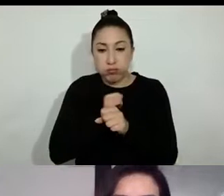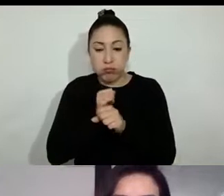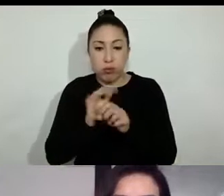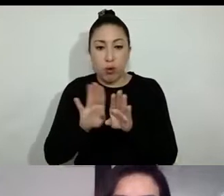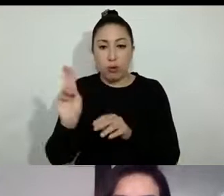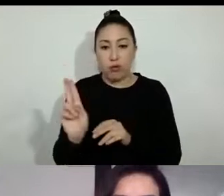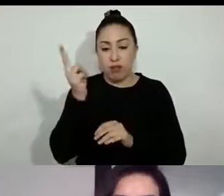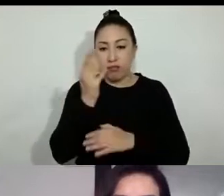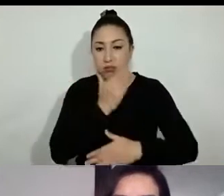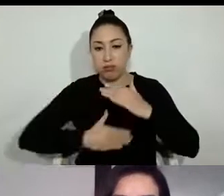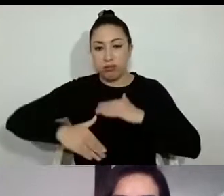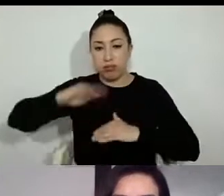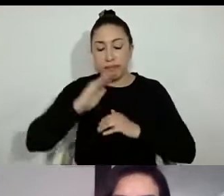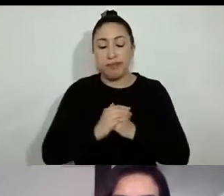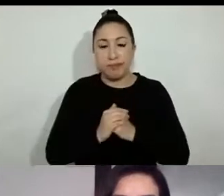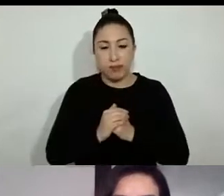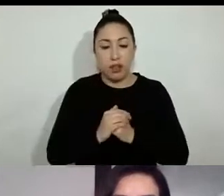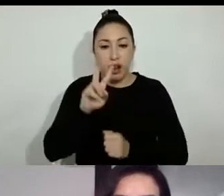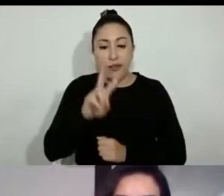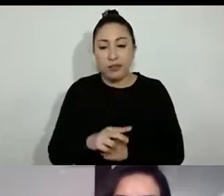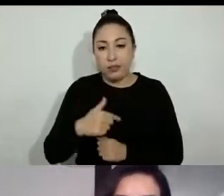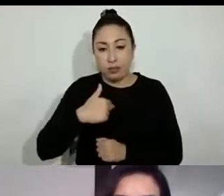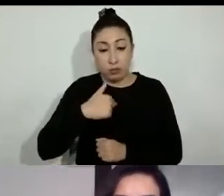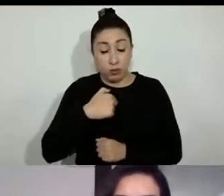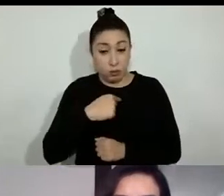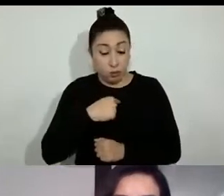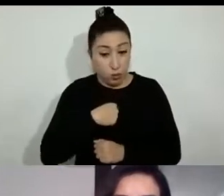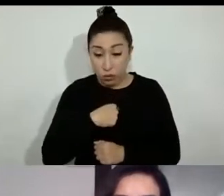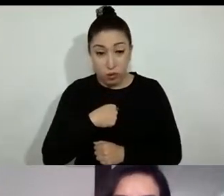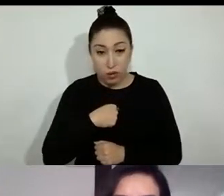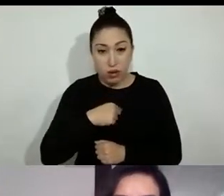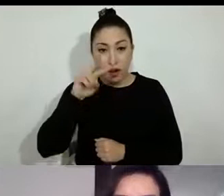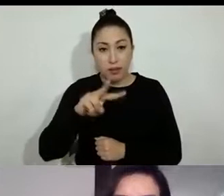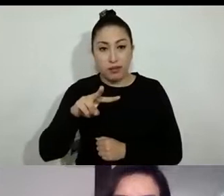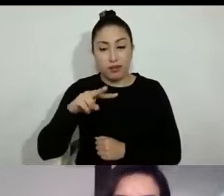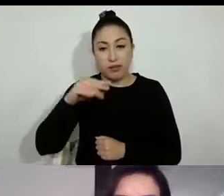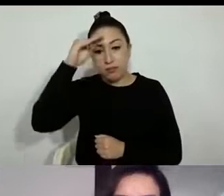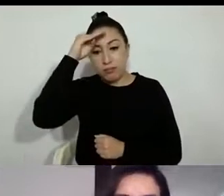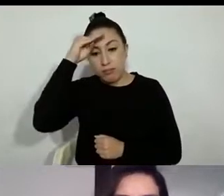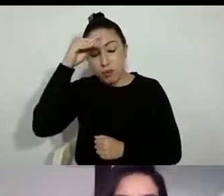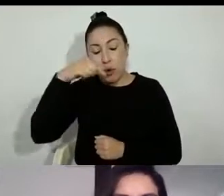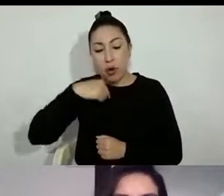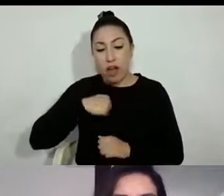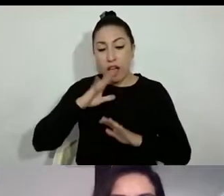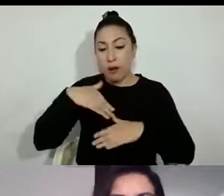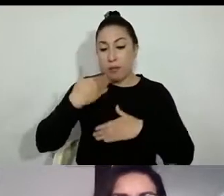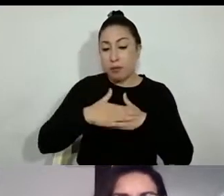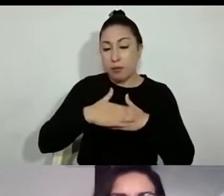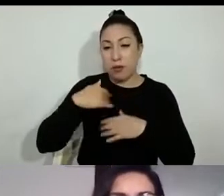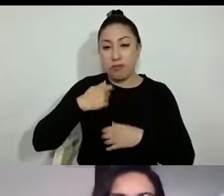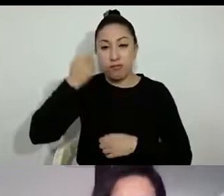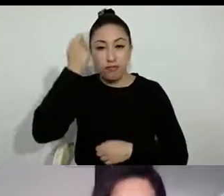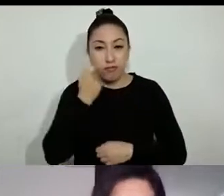imagino el escenario de jubilarme, de separarme de